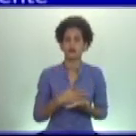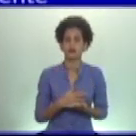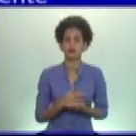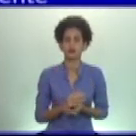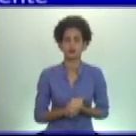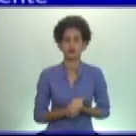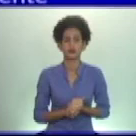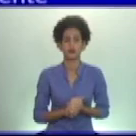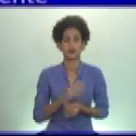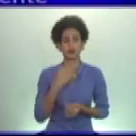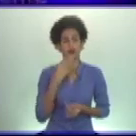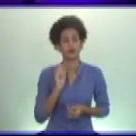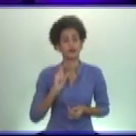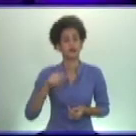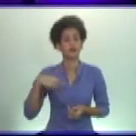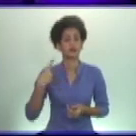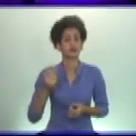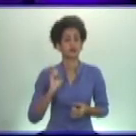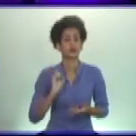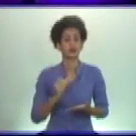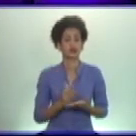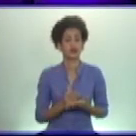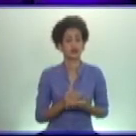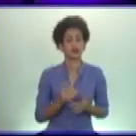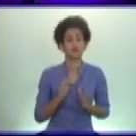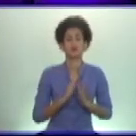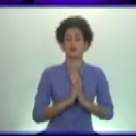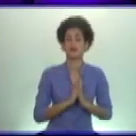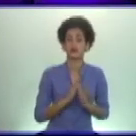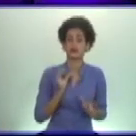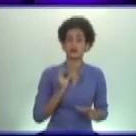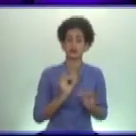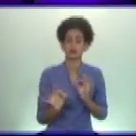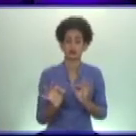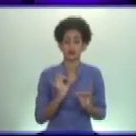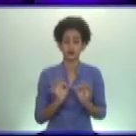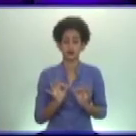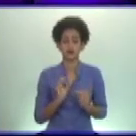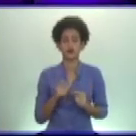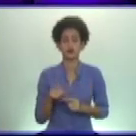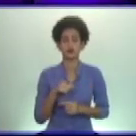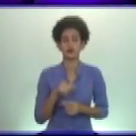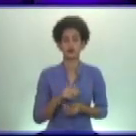un próximo encuentro, pero por favor cuídense y mantengan el cuidado.